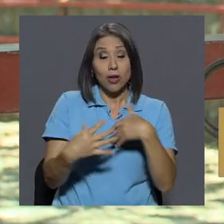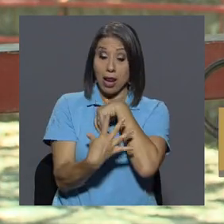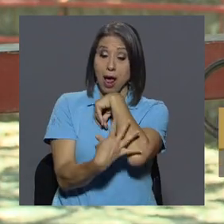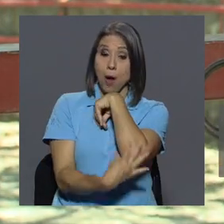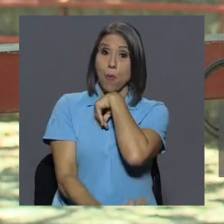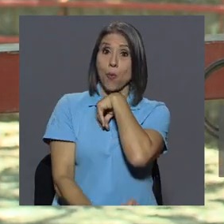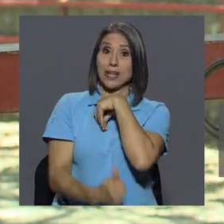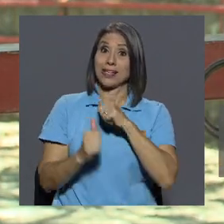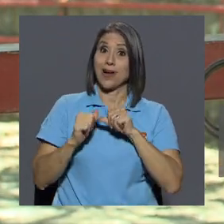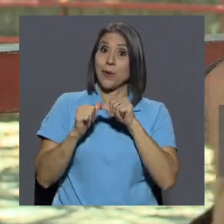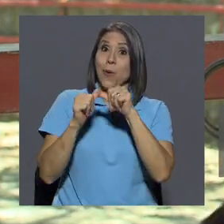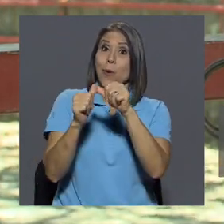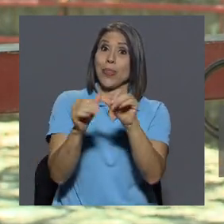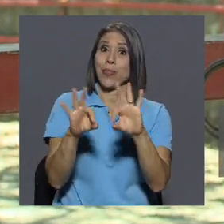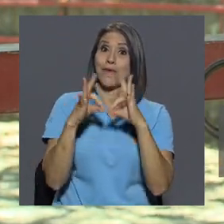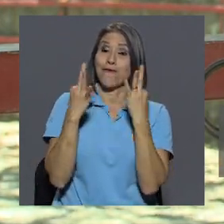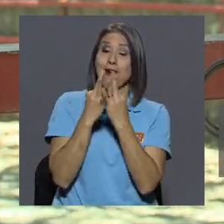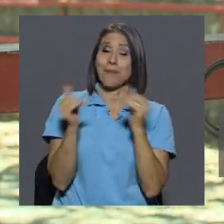junta.